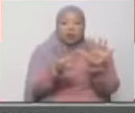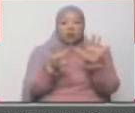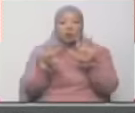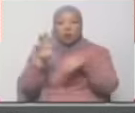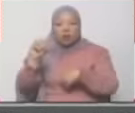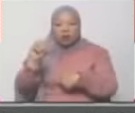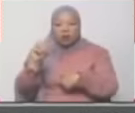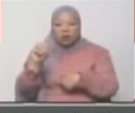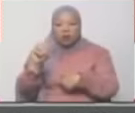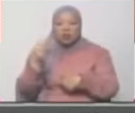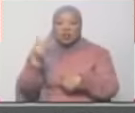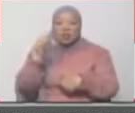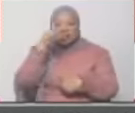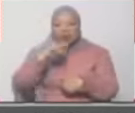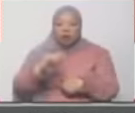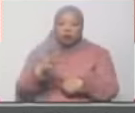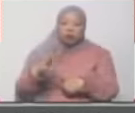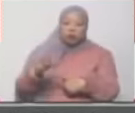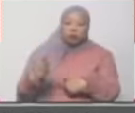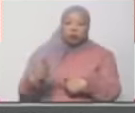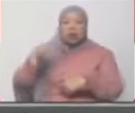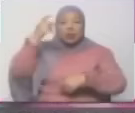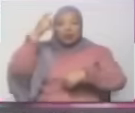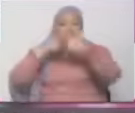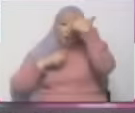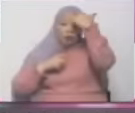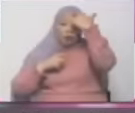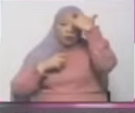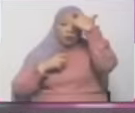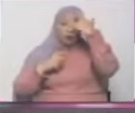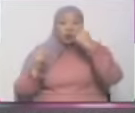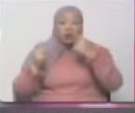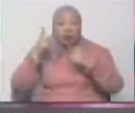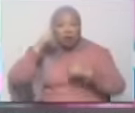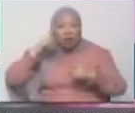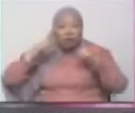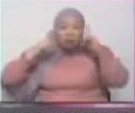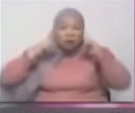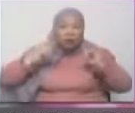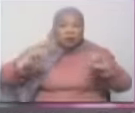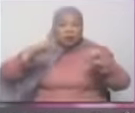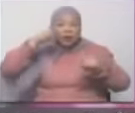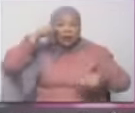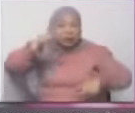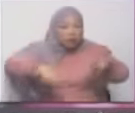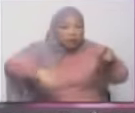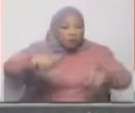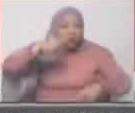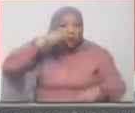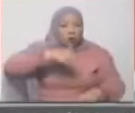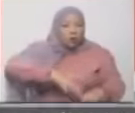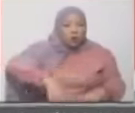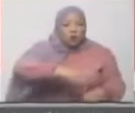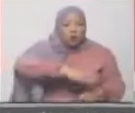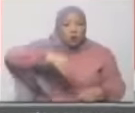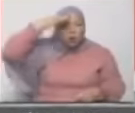Tenemos que estar claros, Chávez era un intelectual pueblo. Como militar se